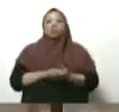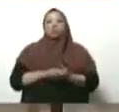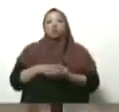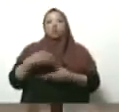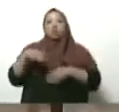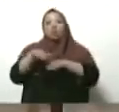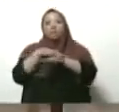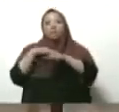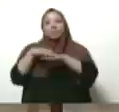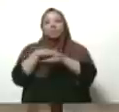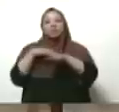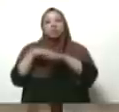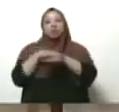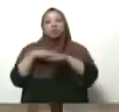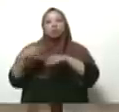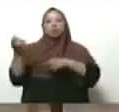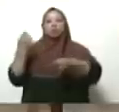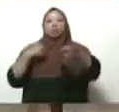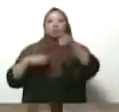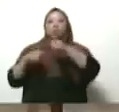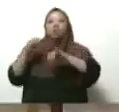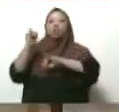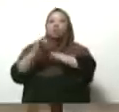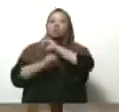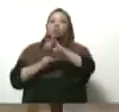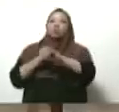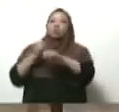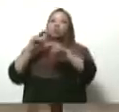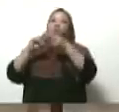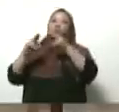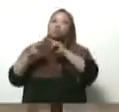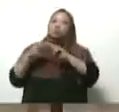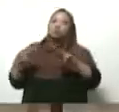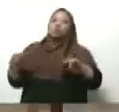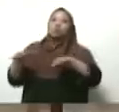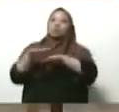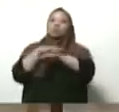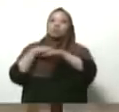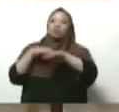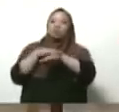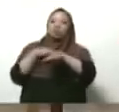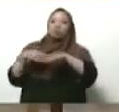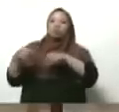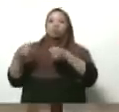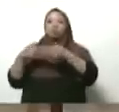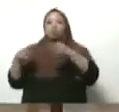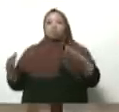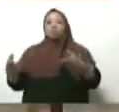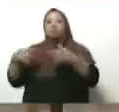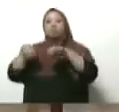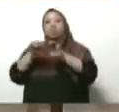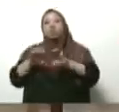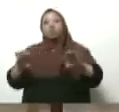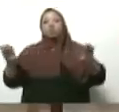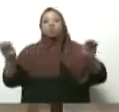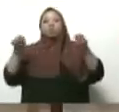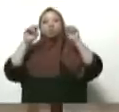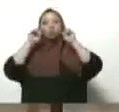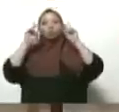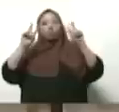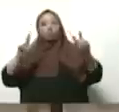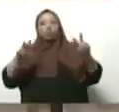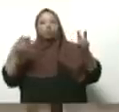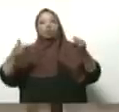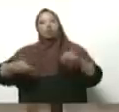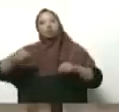ministerio de interior justicia y paz así como del ministerio popular para la educación vean qué